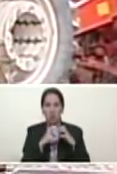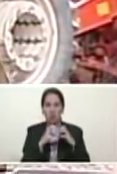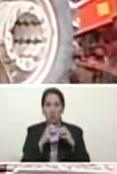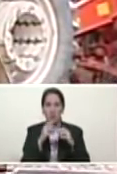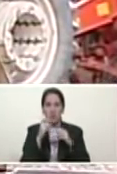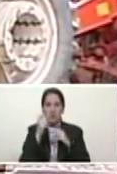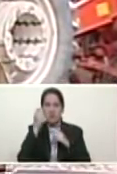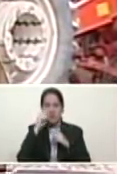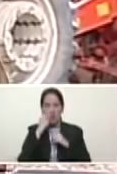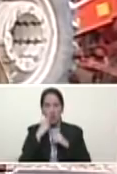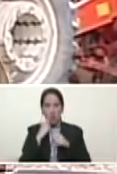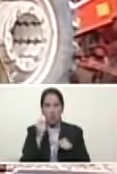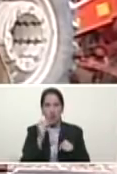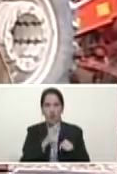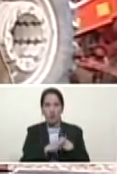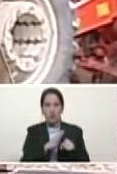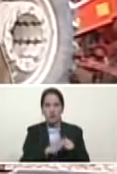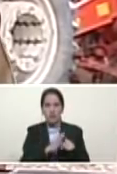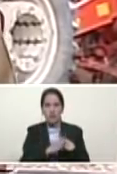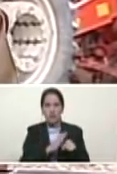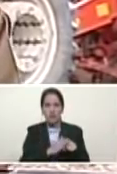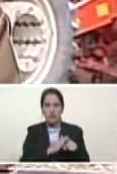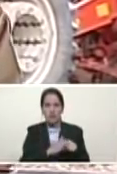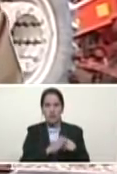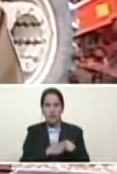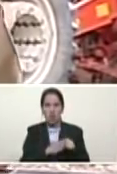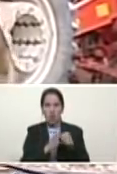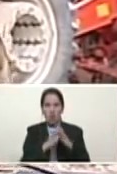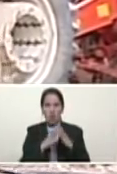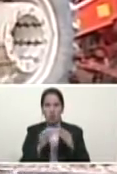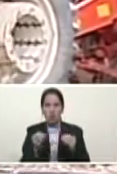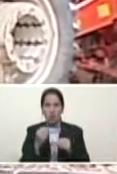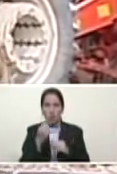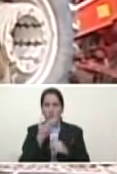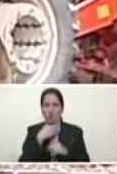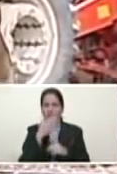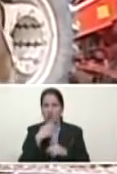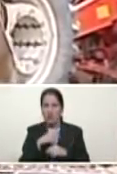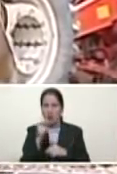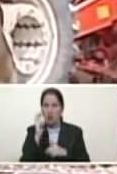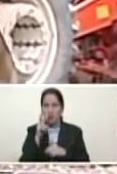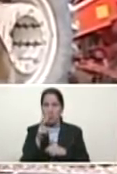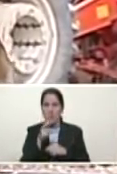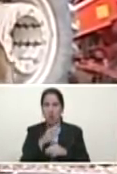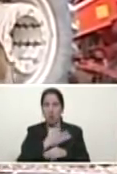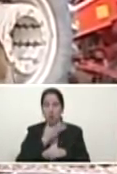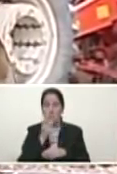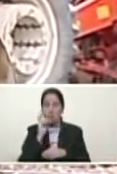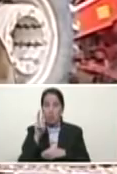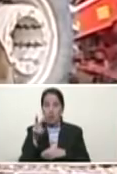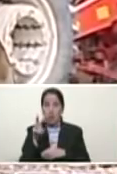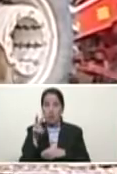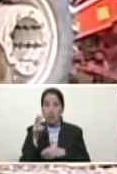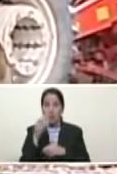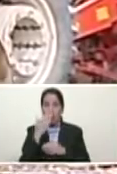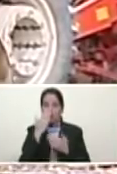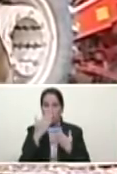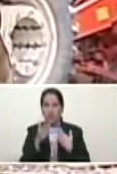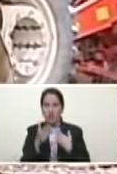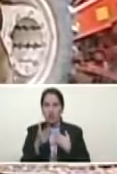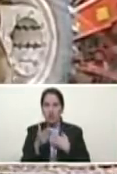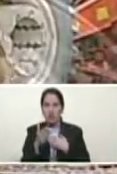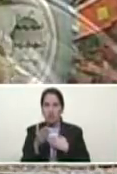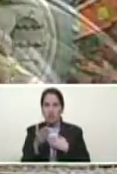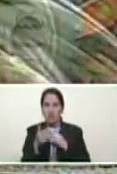usted señalaba de la producción de semillas, ¿no? Ahí hay una muestra, yo no sé si los camarógrafos pueden tomar ahí al frente del set,